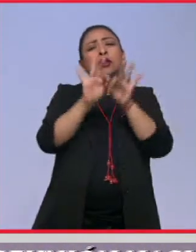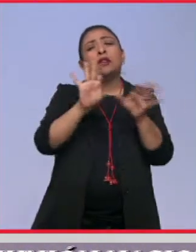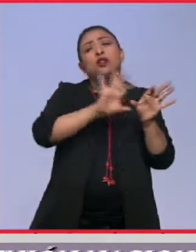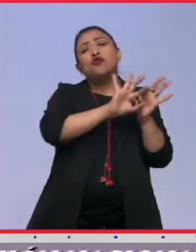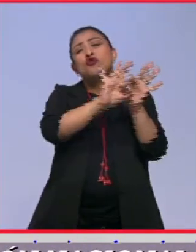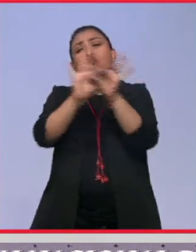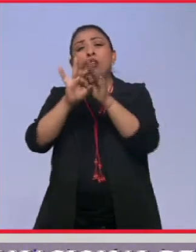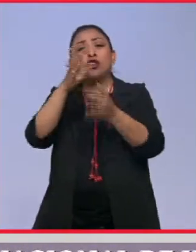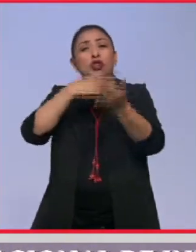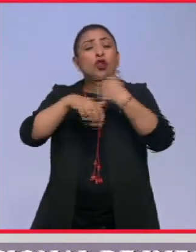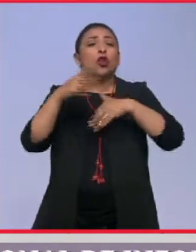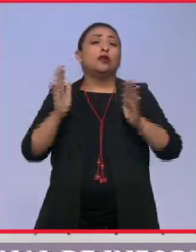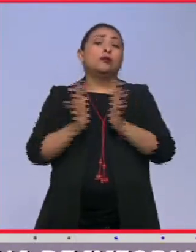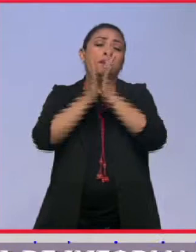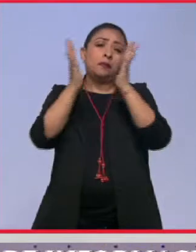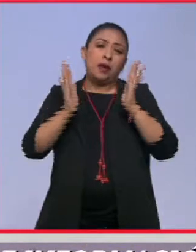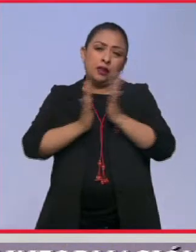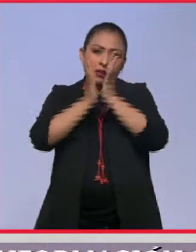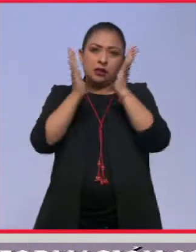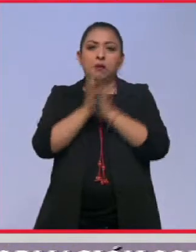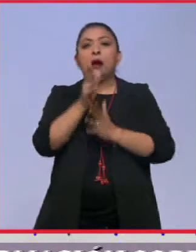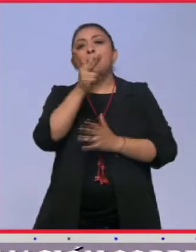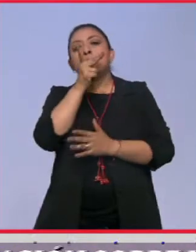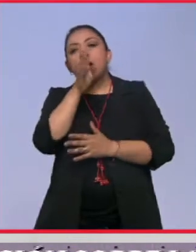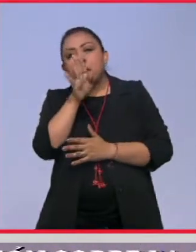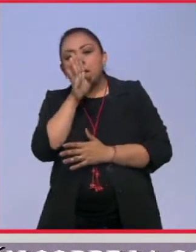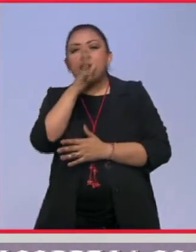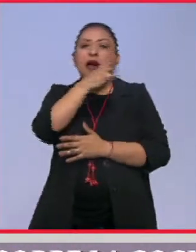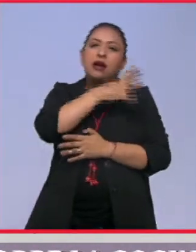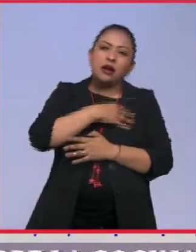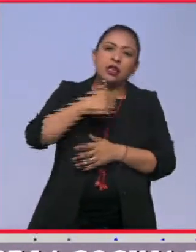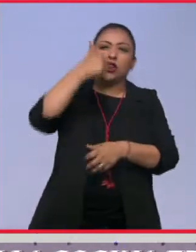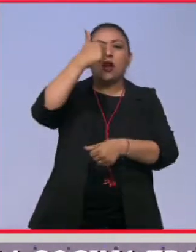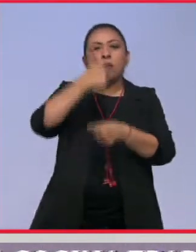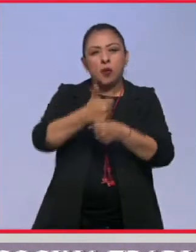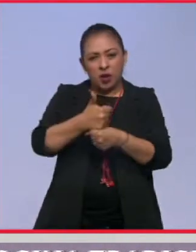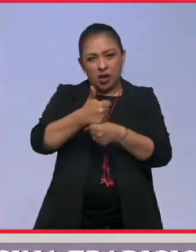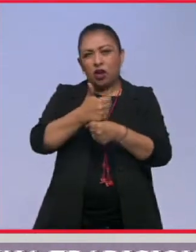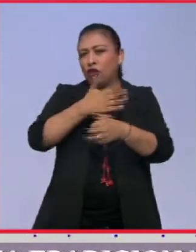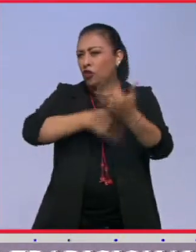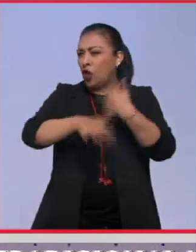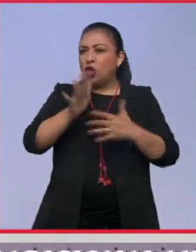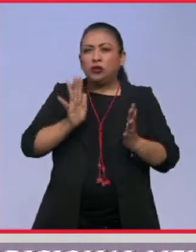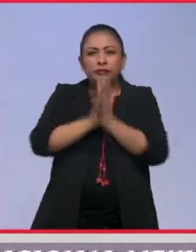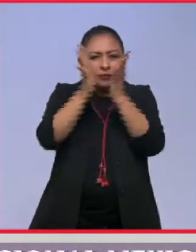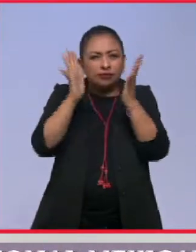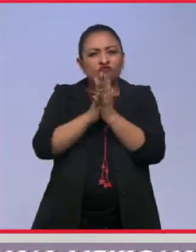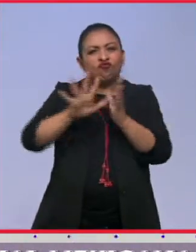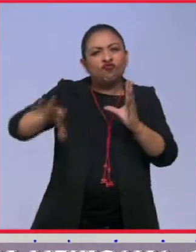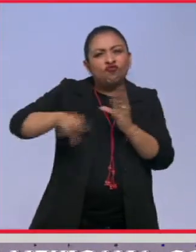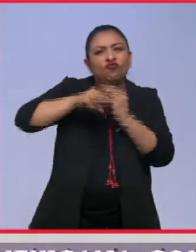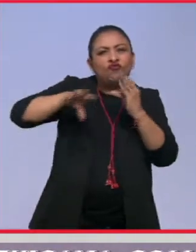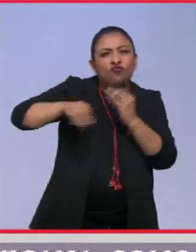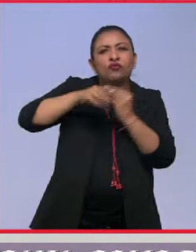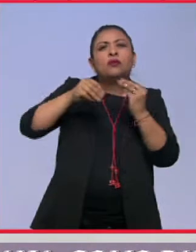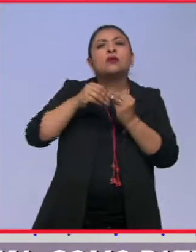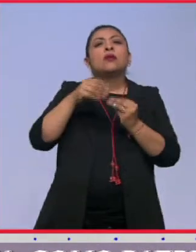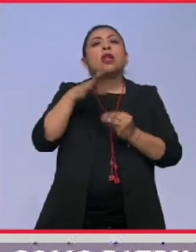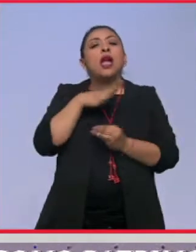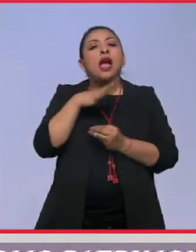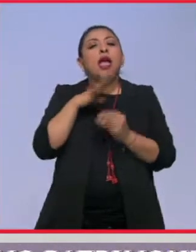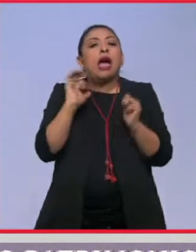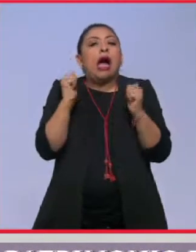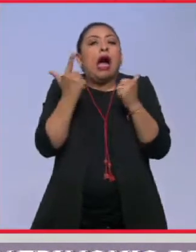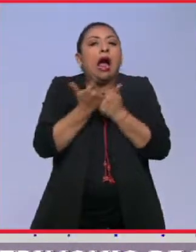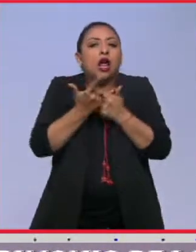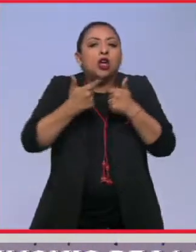todos participemos, padres, hijos, abuelos, a sumarnos a tener un acto,